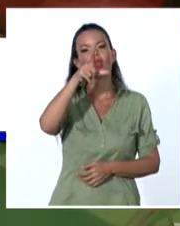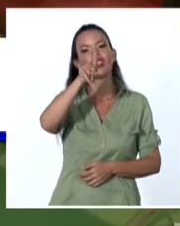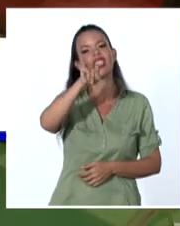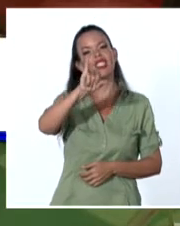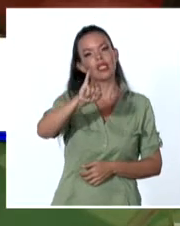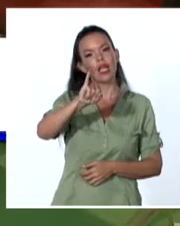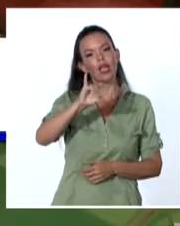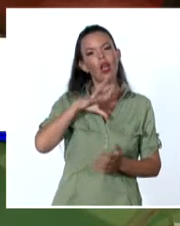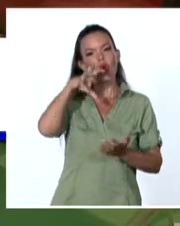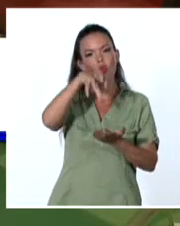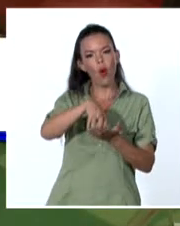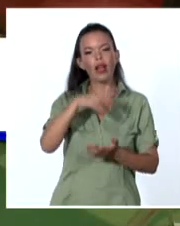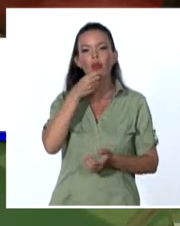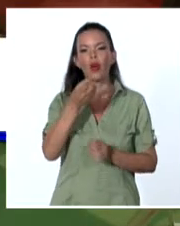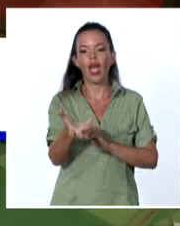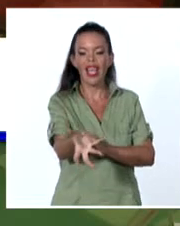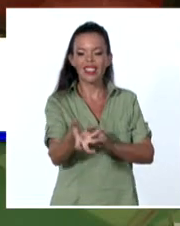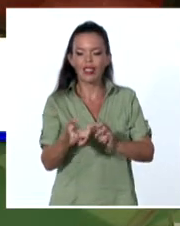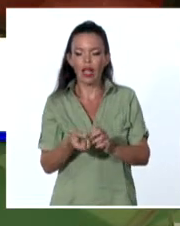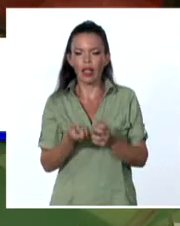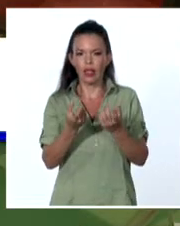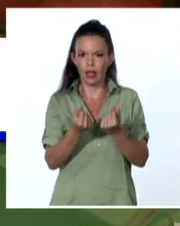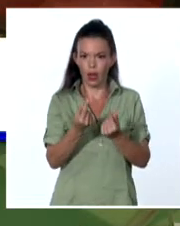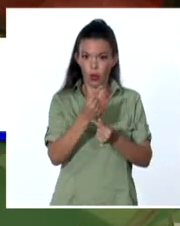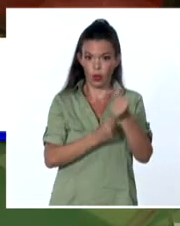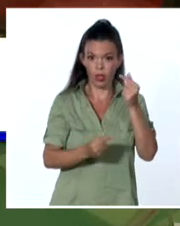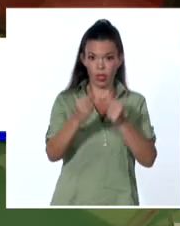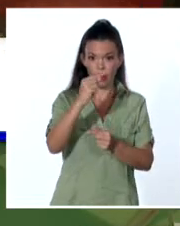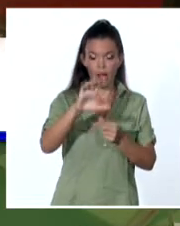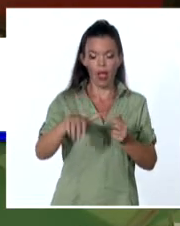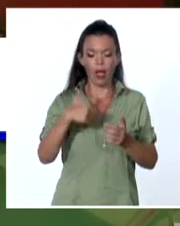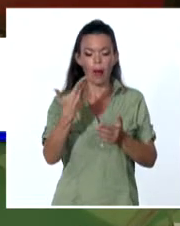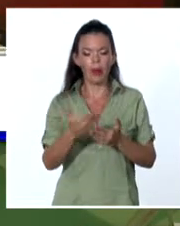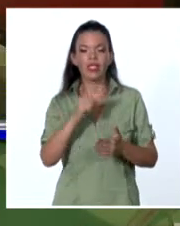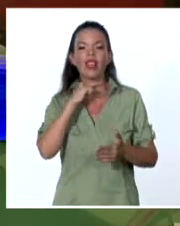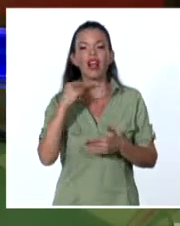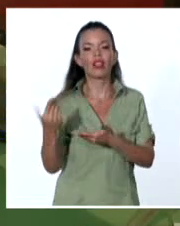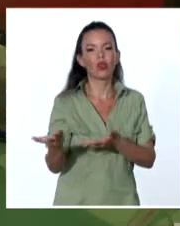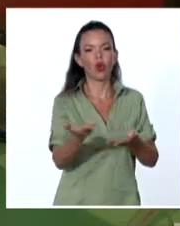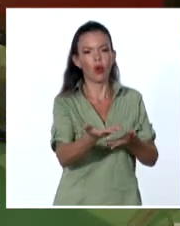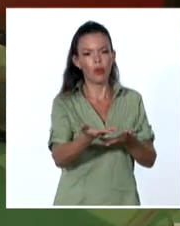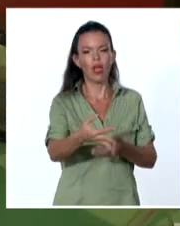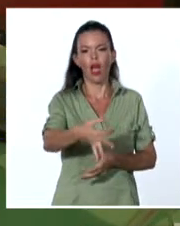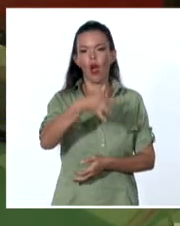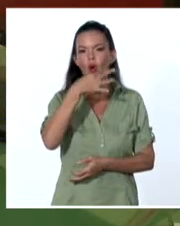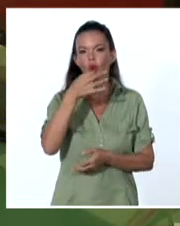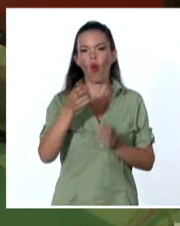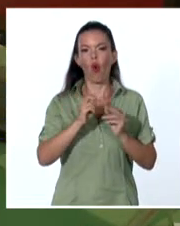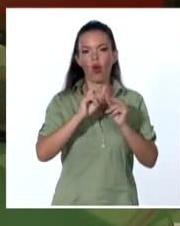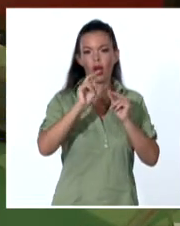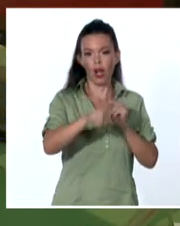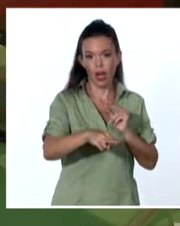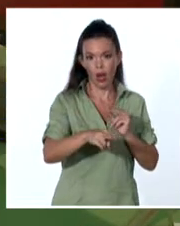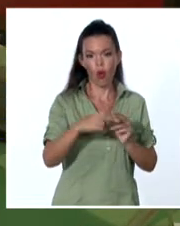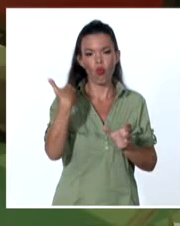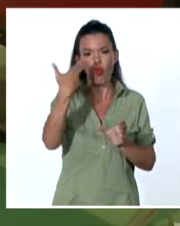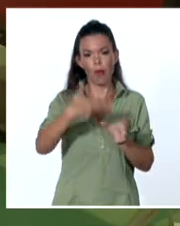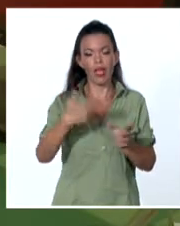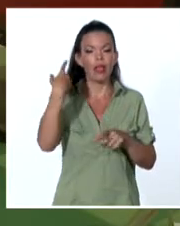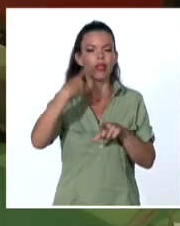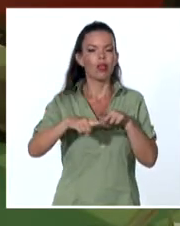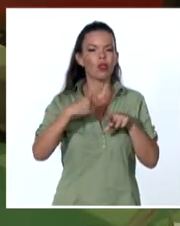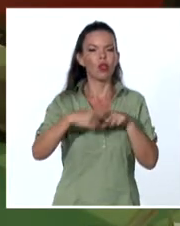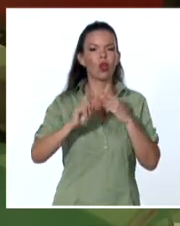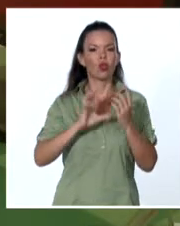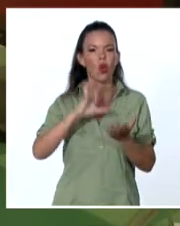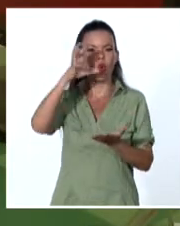provincia, fundamentalmente de las empresas de comercio y gastronomía, Correos de Cuba, Coupé. Además, se nos han incorporado nuevos actores